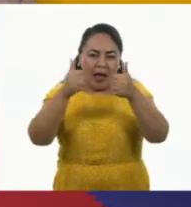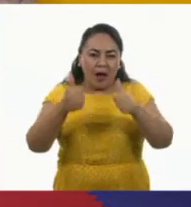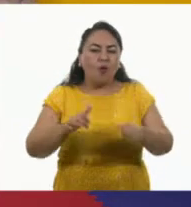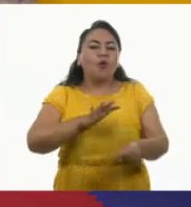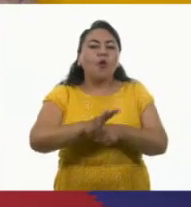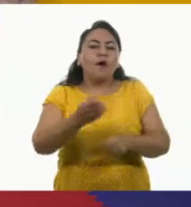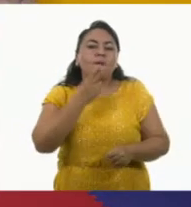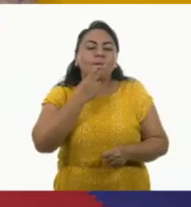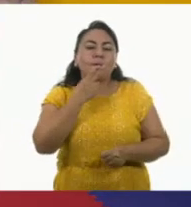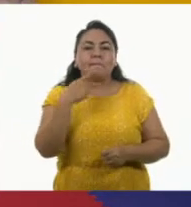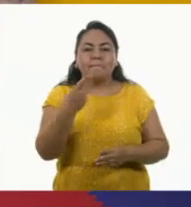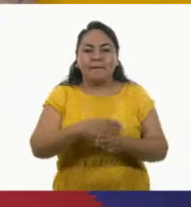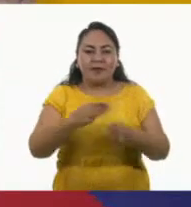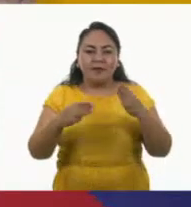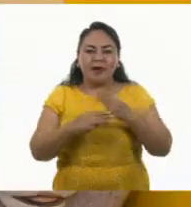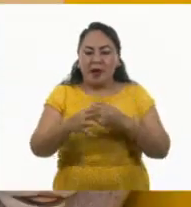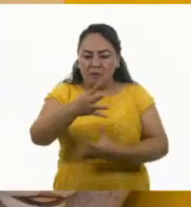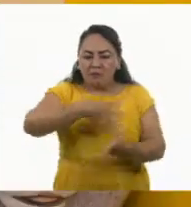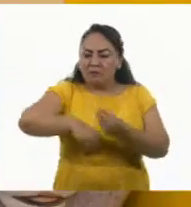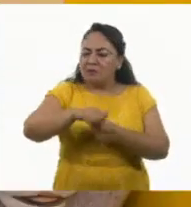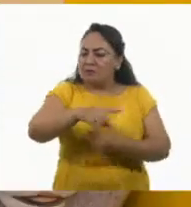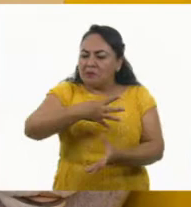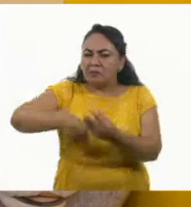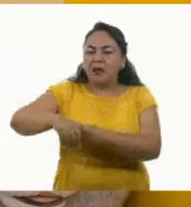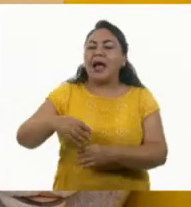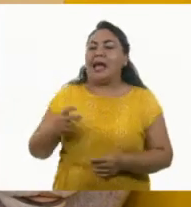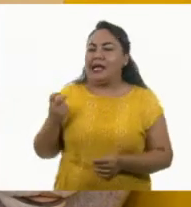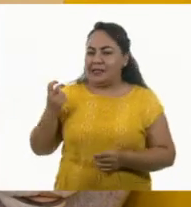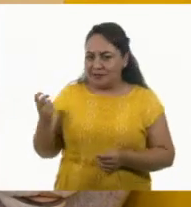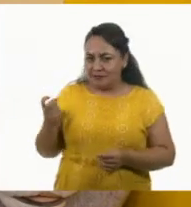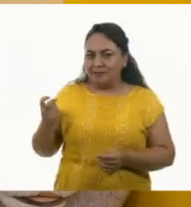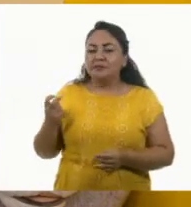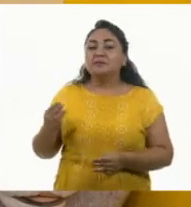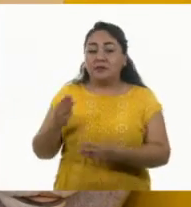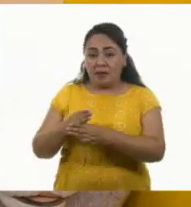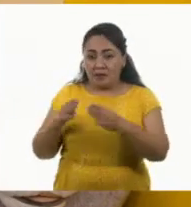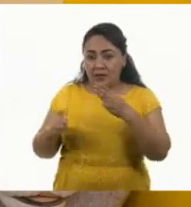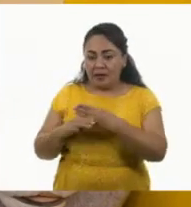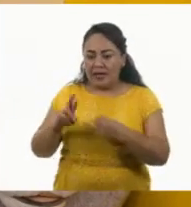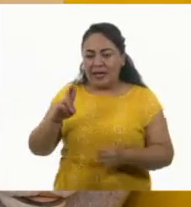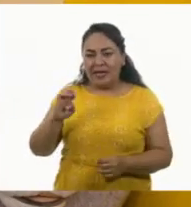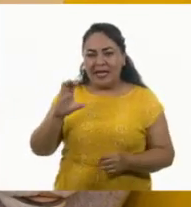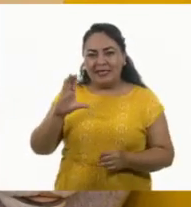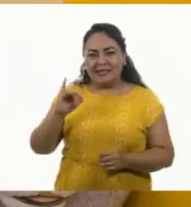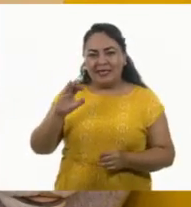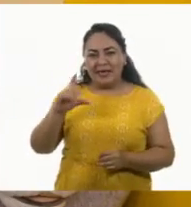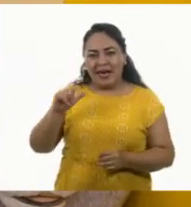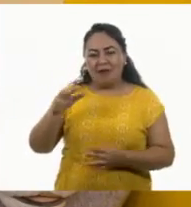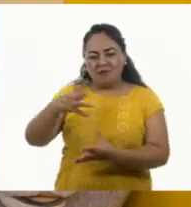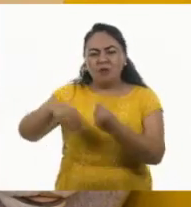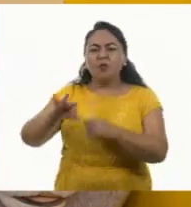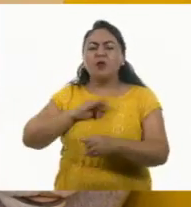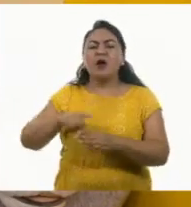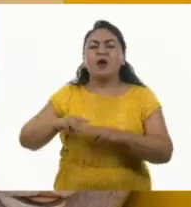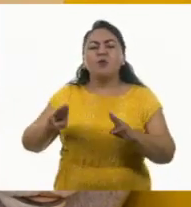el uso de los materiales reciclados. Así es, con ellos puedes crear música, escultura, pintura y hasta